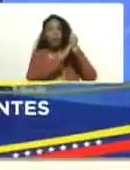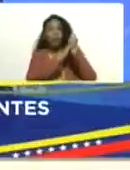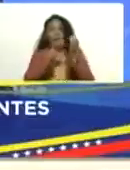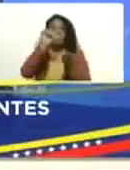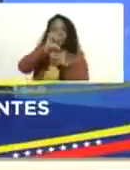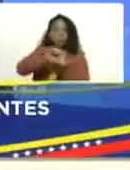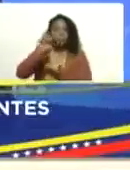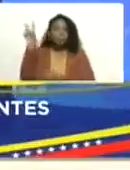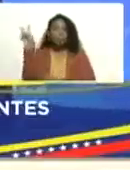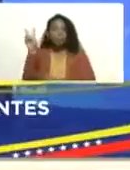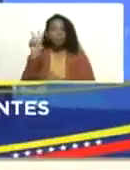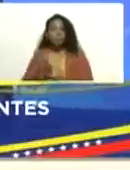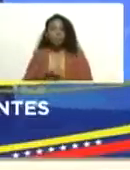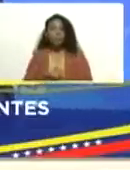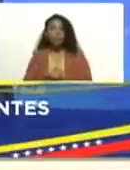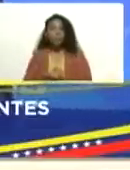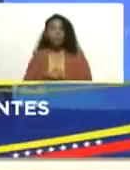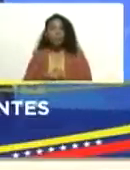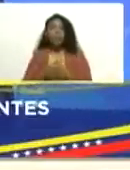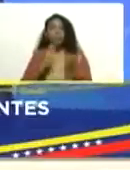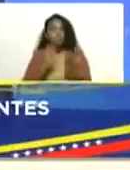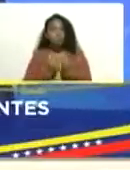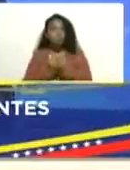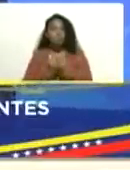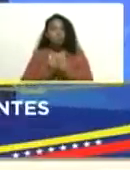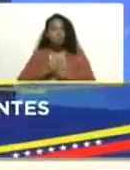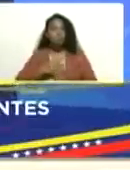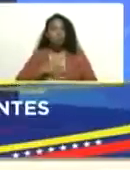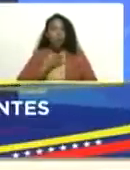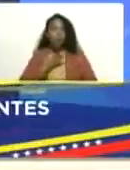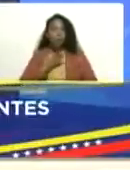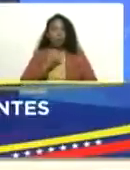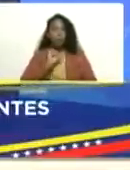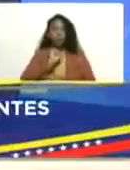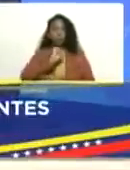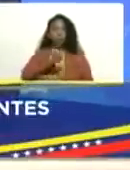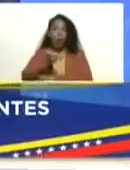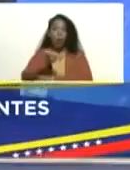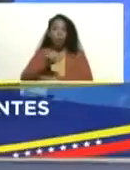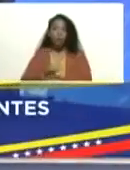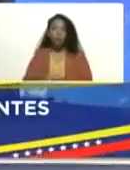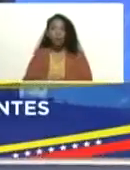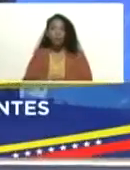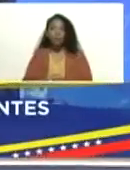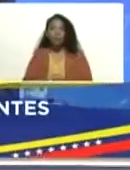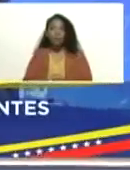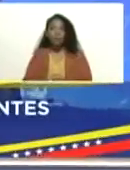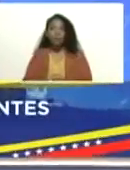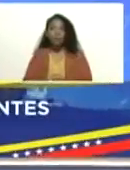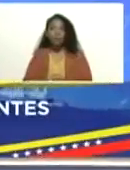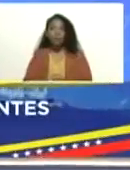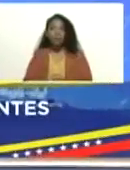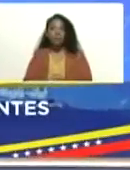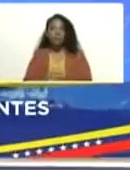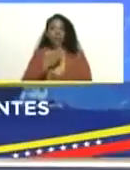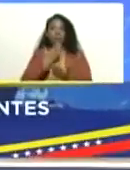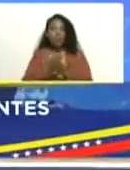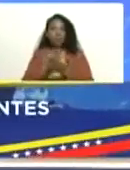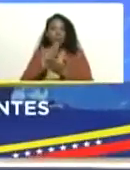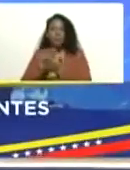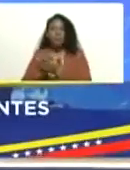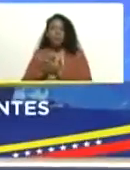Venezuela, y juntos seremos invencibles. Muchas gracias, presidente Raisi. Muchas gracias,